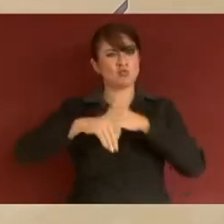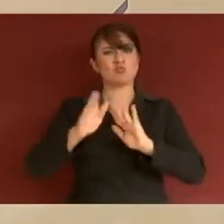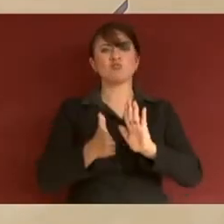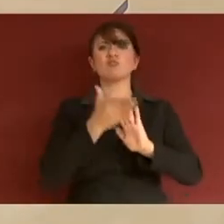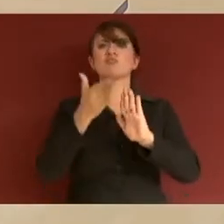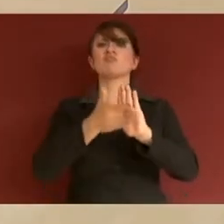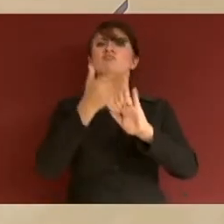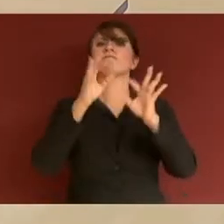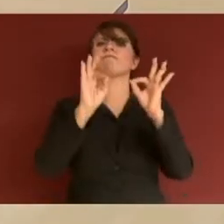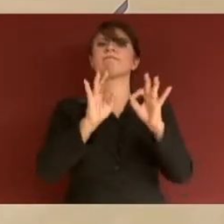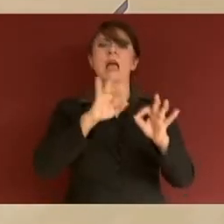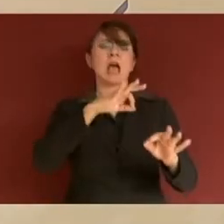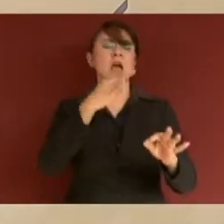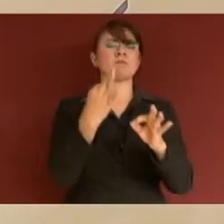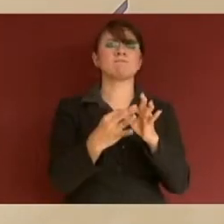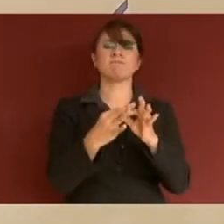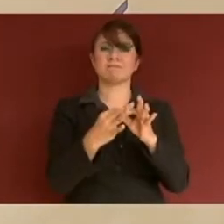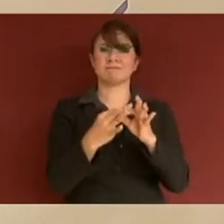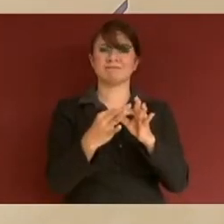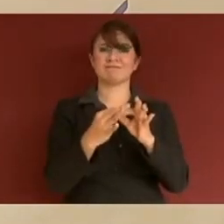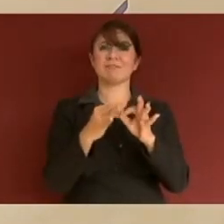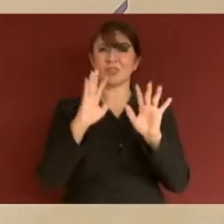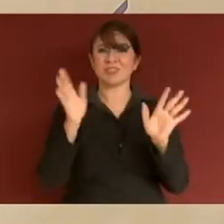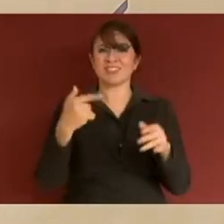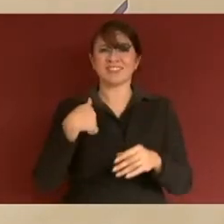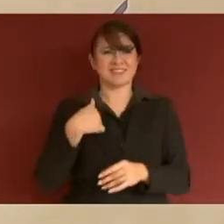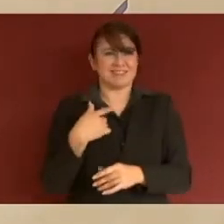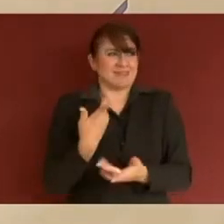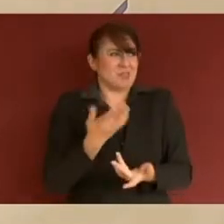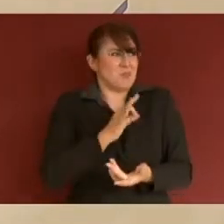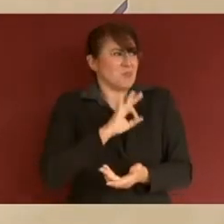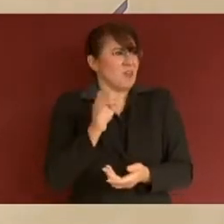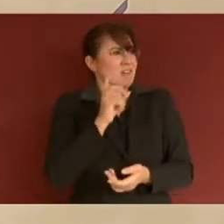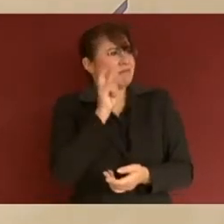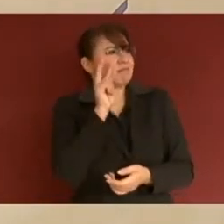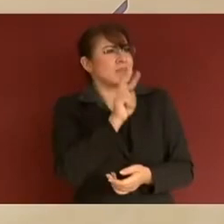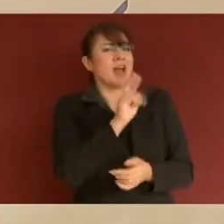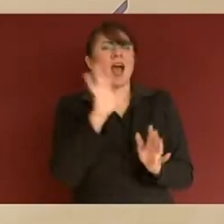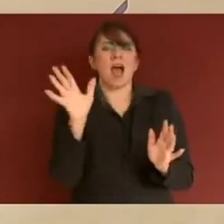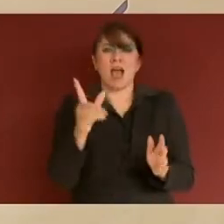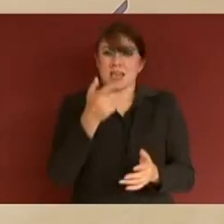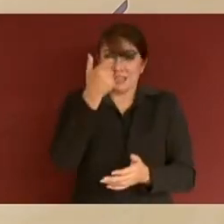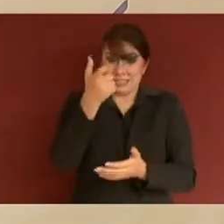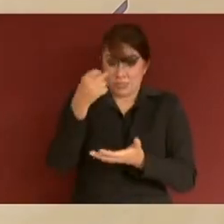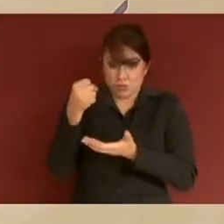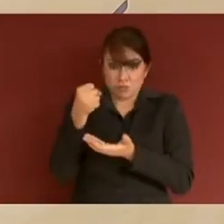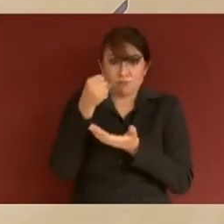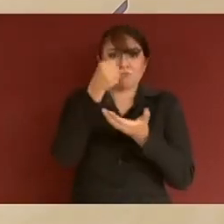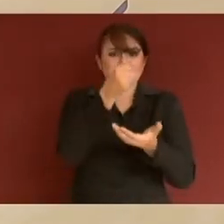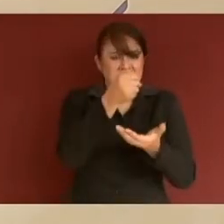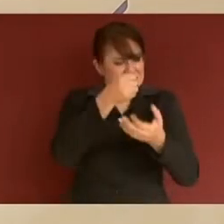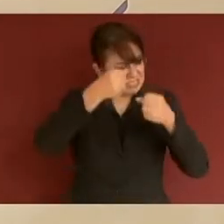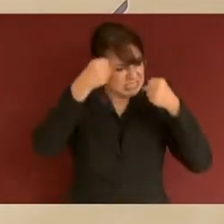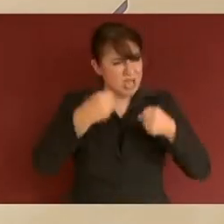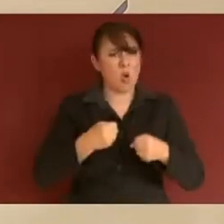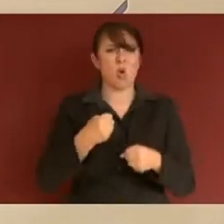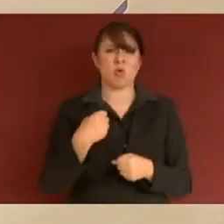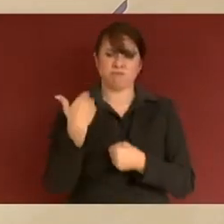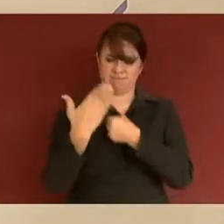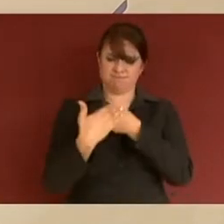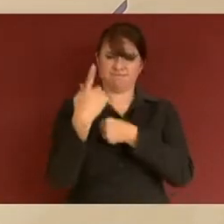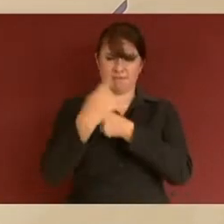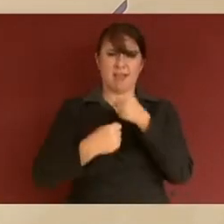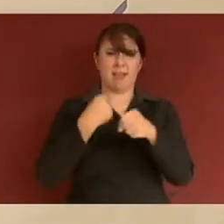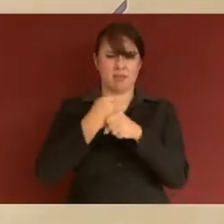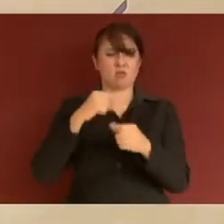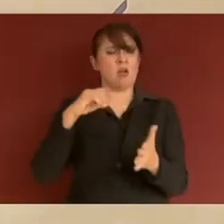todas las obras. Ya puedo informar que esta obra tiene su presupuesto asegurado para el año próximo. Ya se